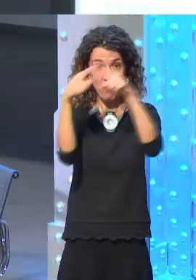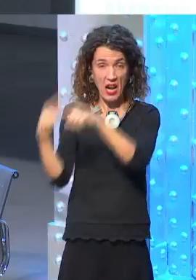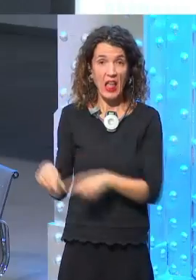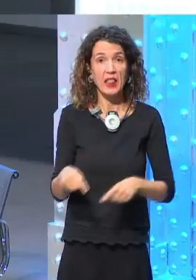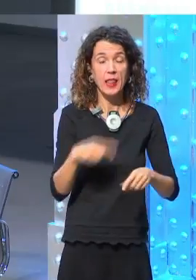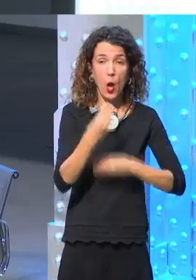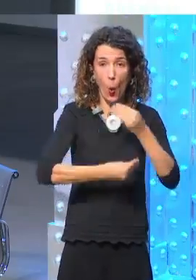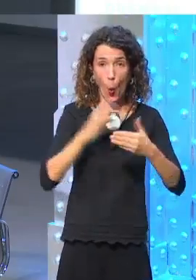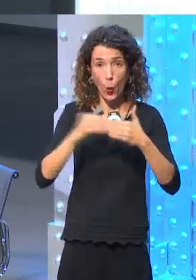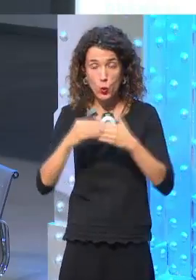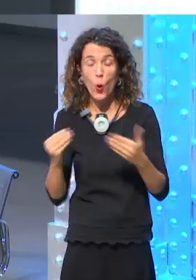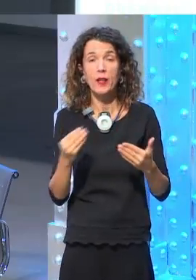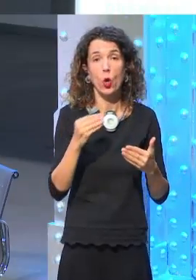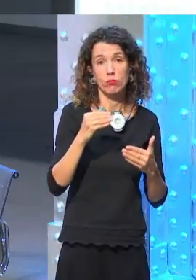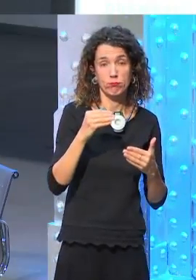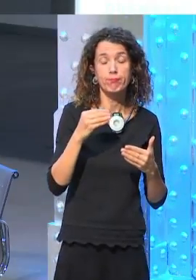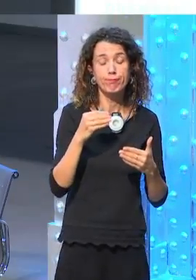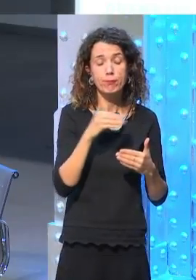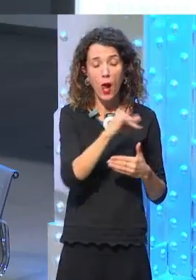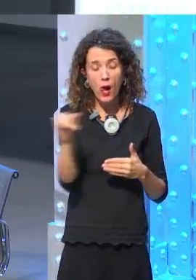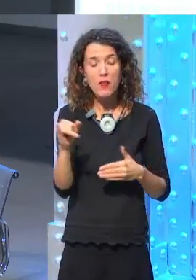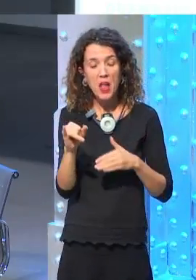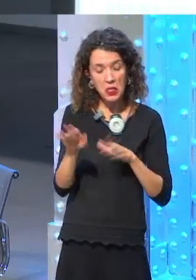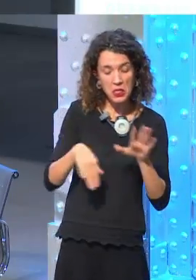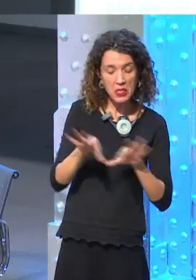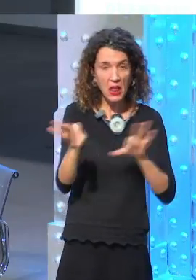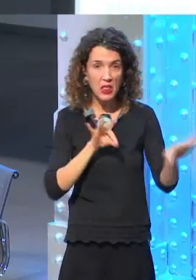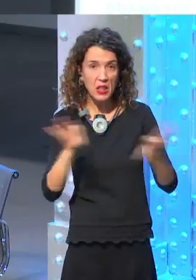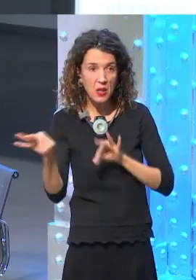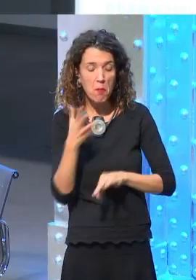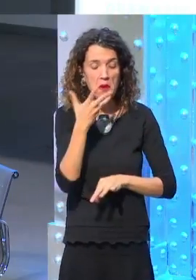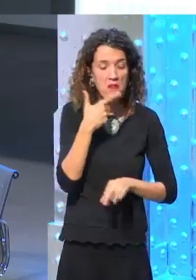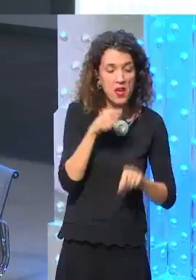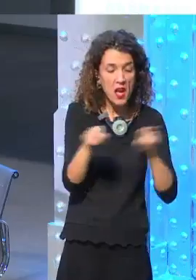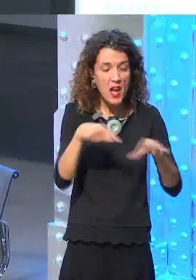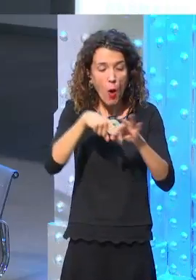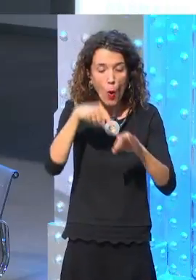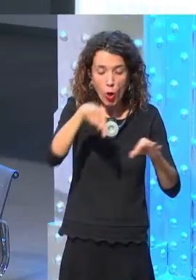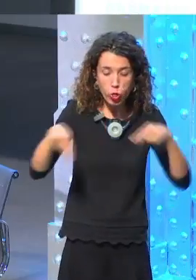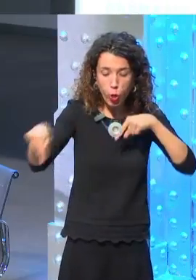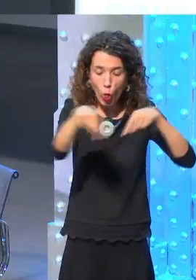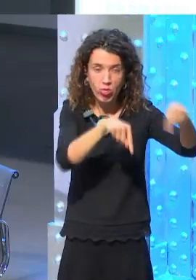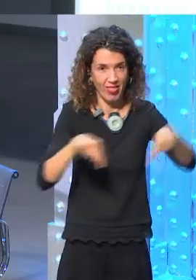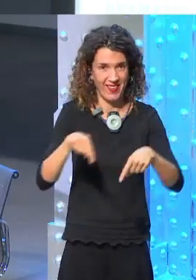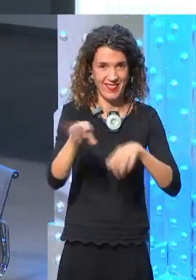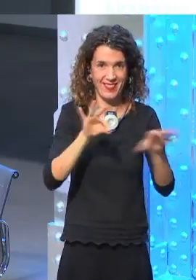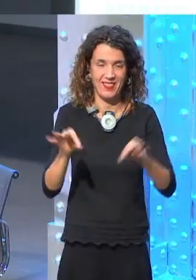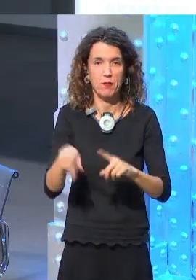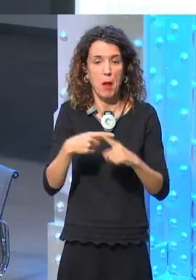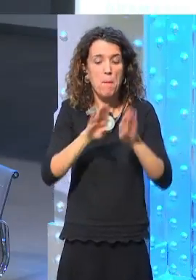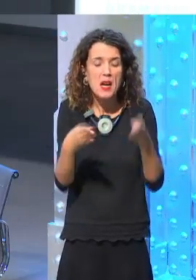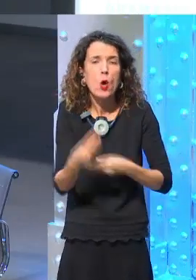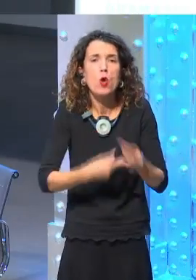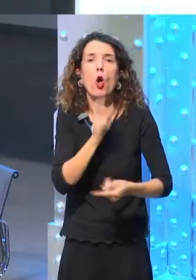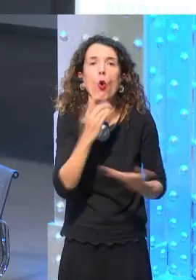distintos usuarios o distintos clientes decidiendo dónde prefieren tener los agujeros y cómo quieren usar la